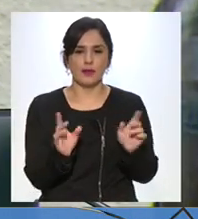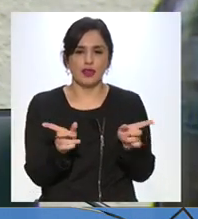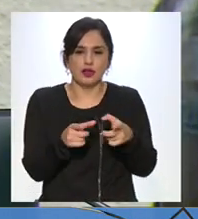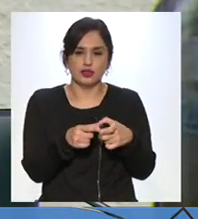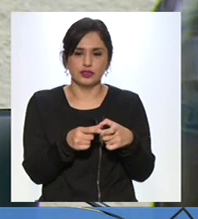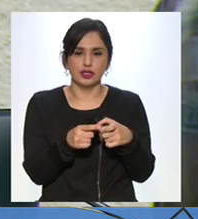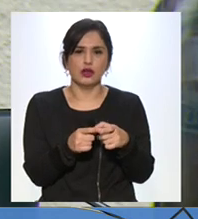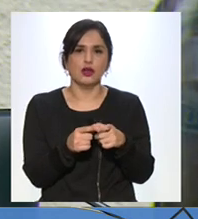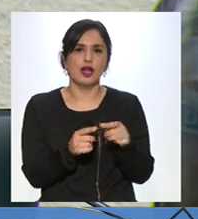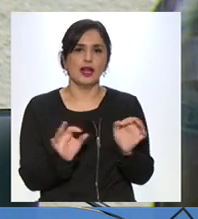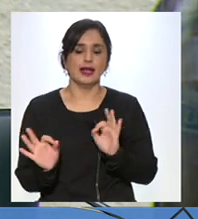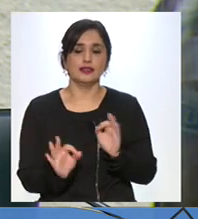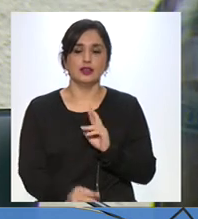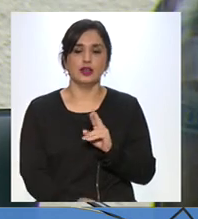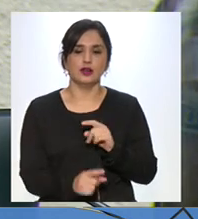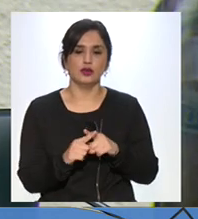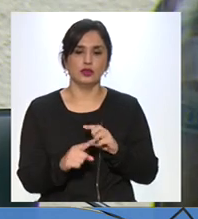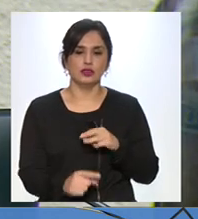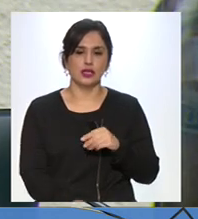señora Rosana Costa.